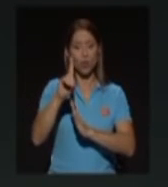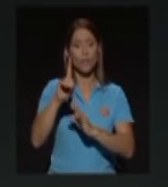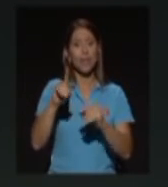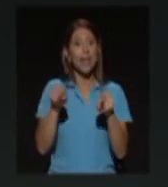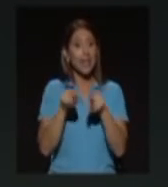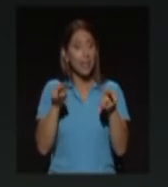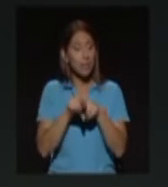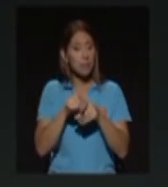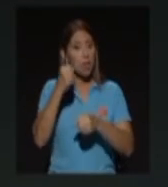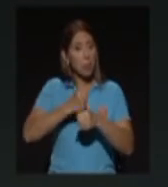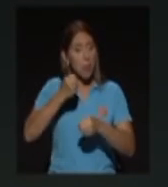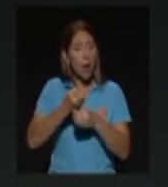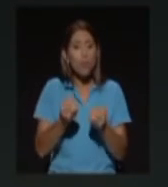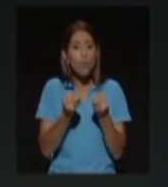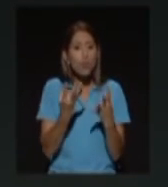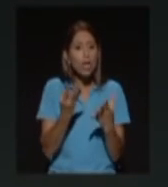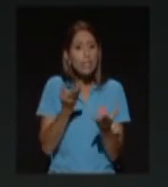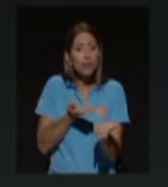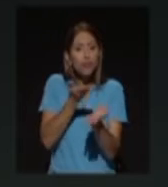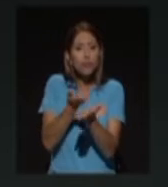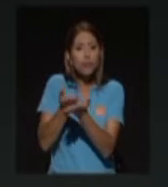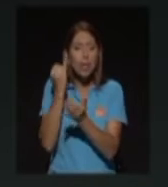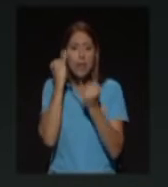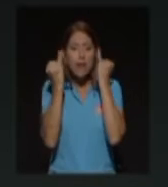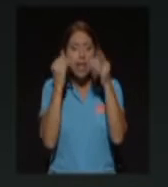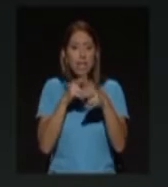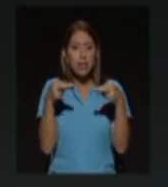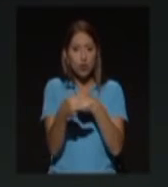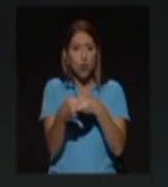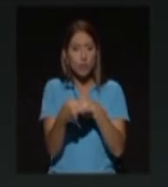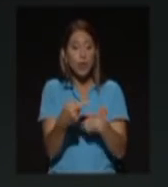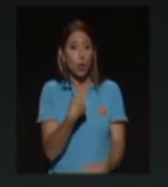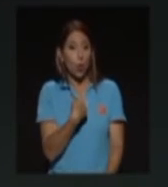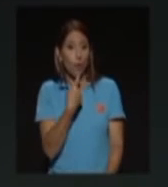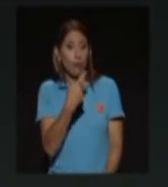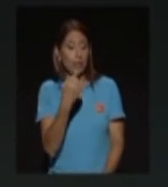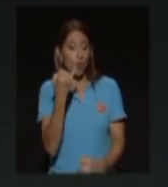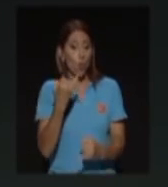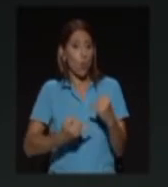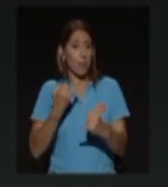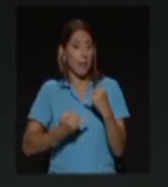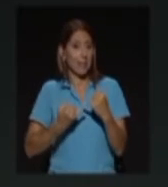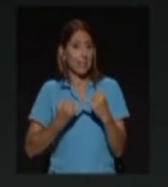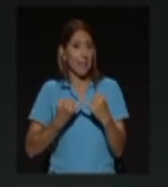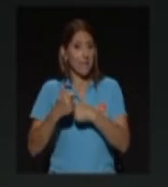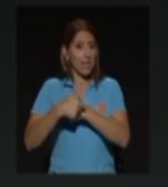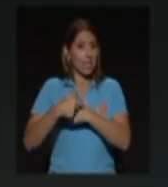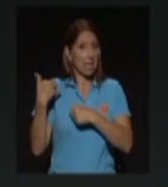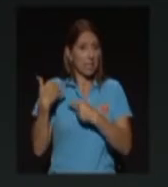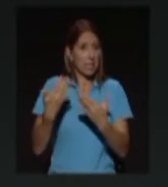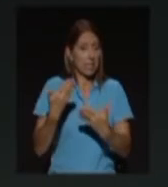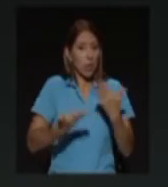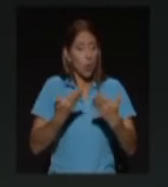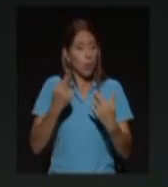ha trabajado en muchas iniciativas de la región. Confieso que a últimas fechas, seguro porque ya yo no